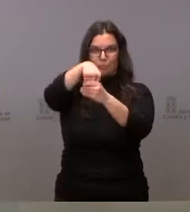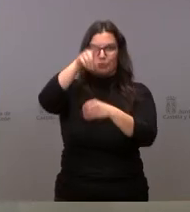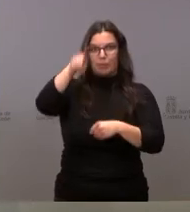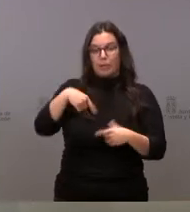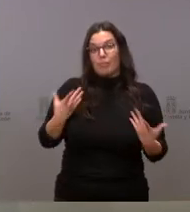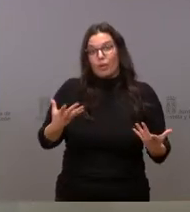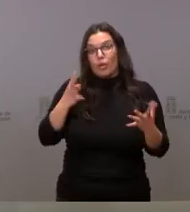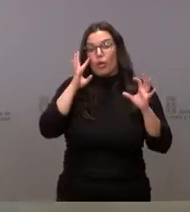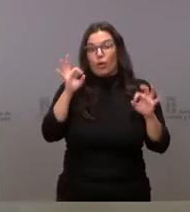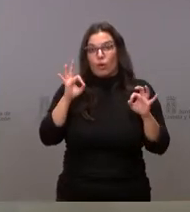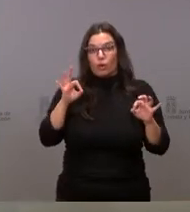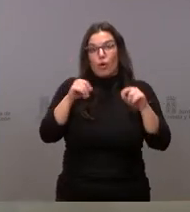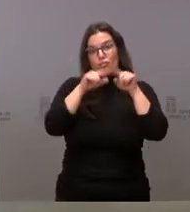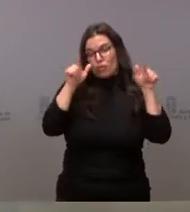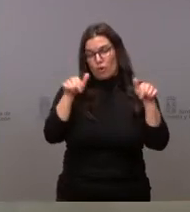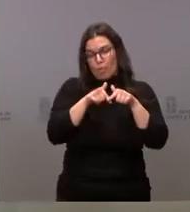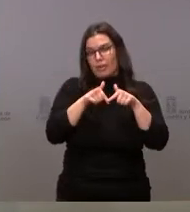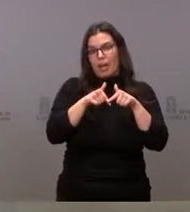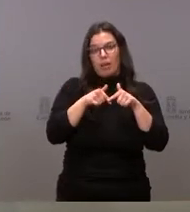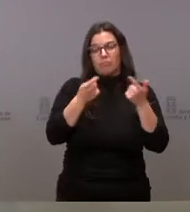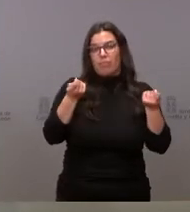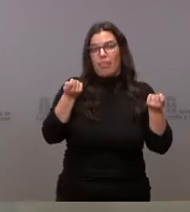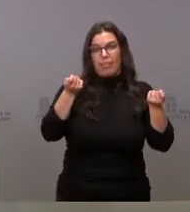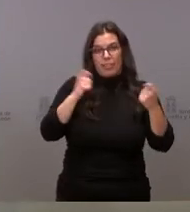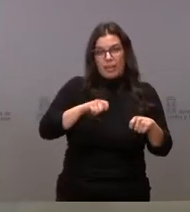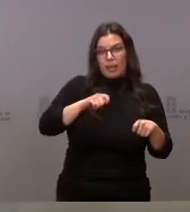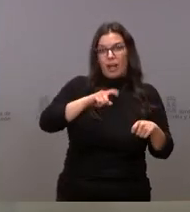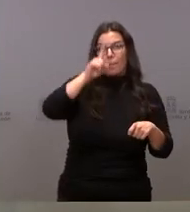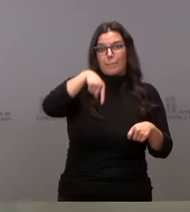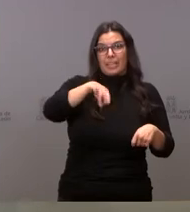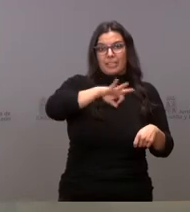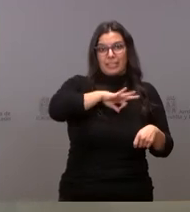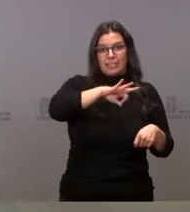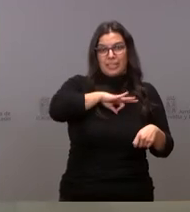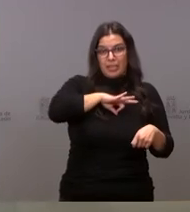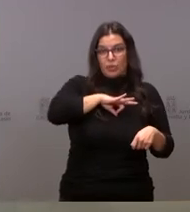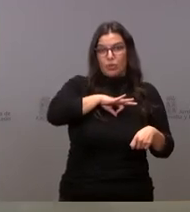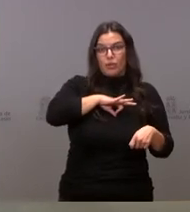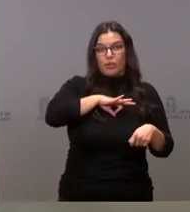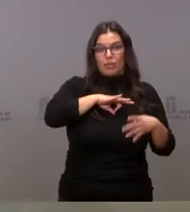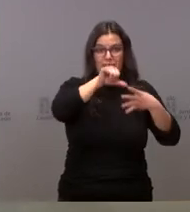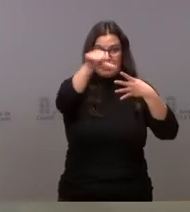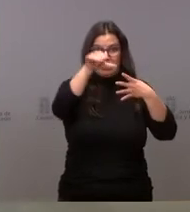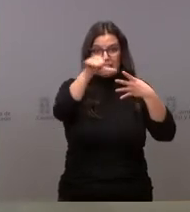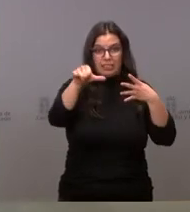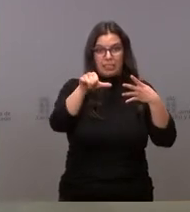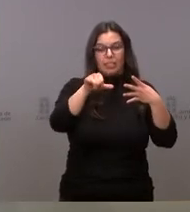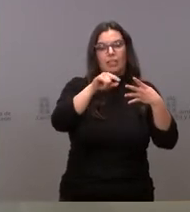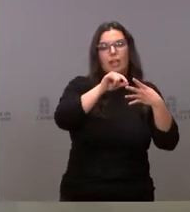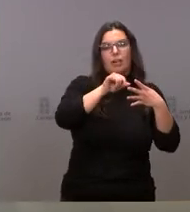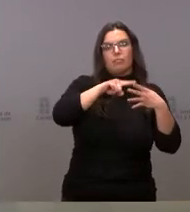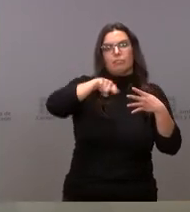razón de que la nómina siempre se cierra en los primeros días del mes de enero previsiblemente se cobre con esos efectos retroactivos ya